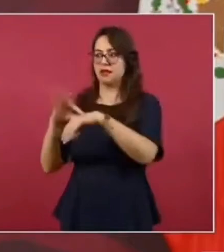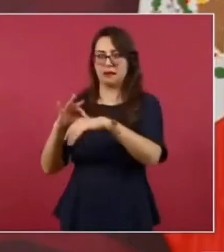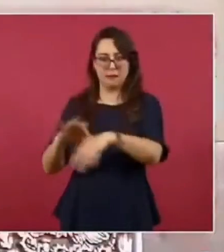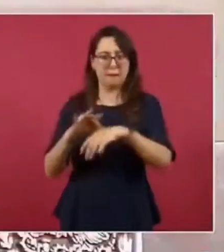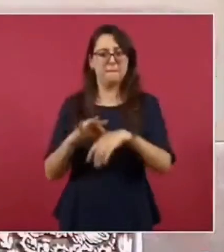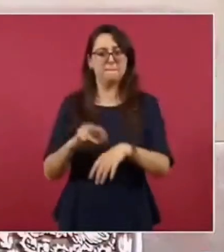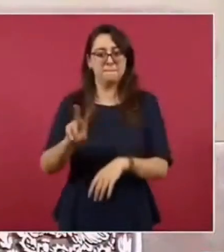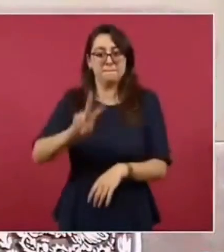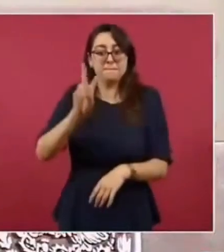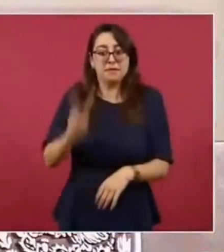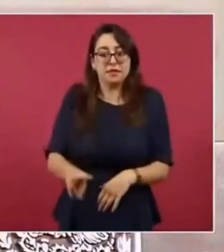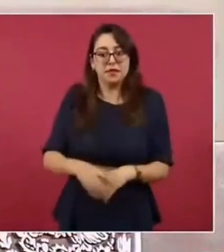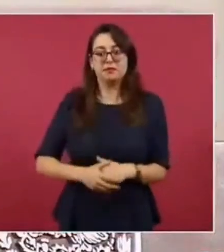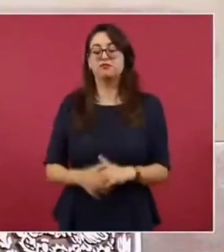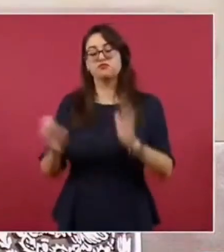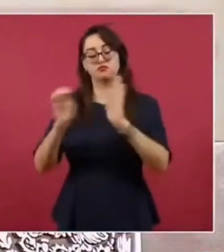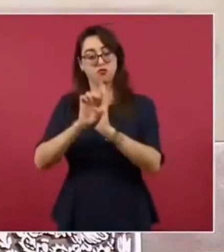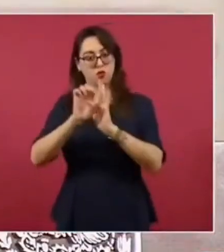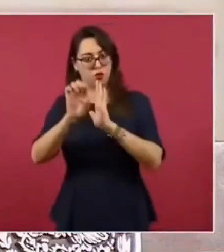a delincuentes.